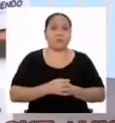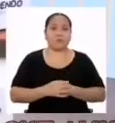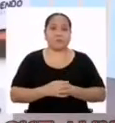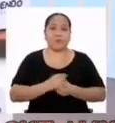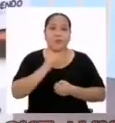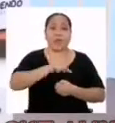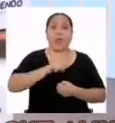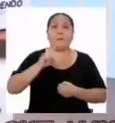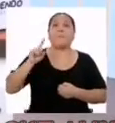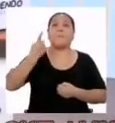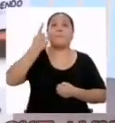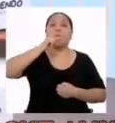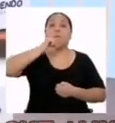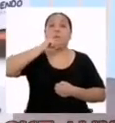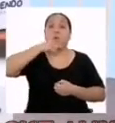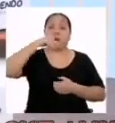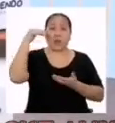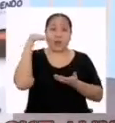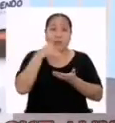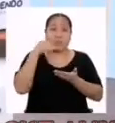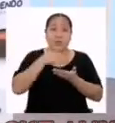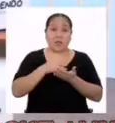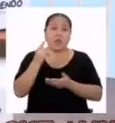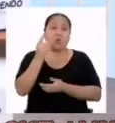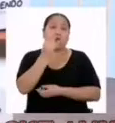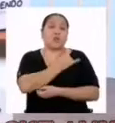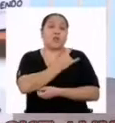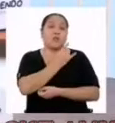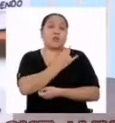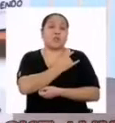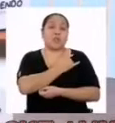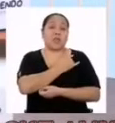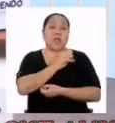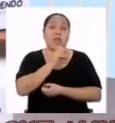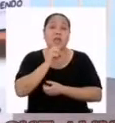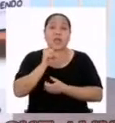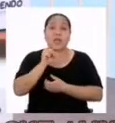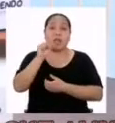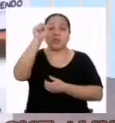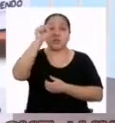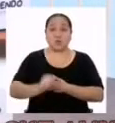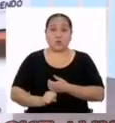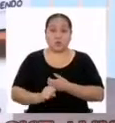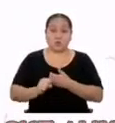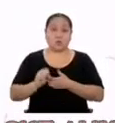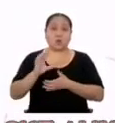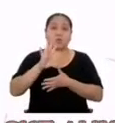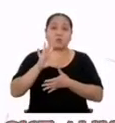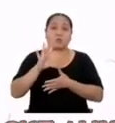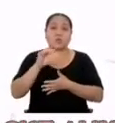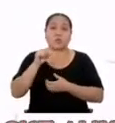La primera mujer en estudiar en una universidad en Sudamérica fue